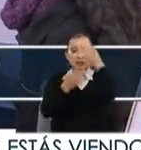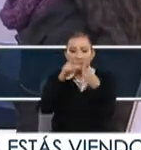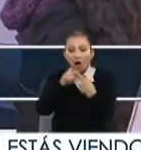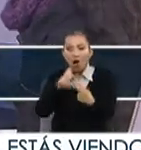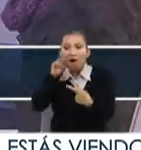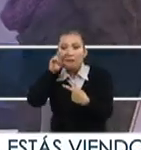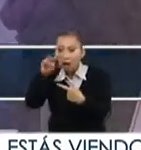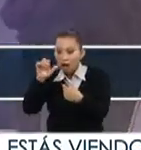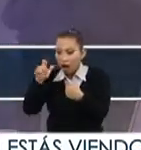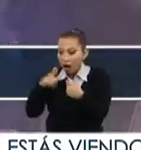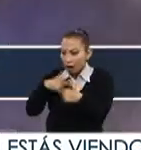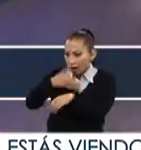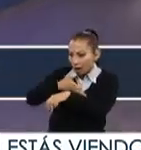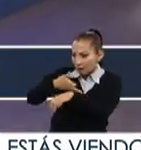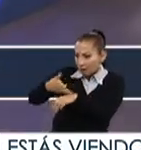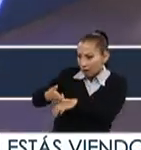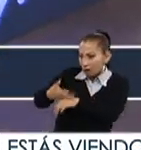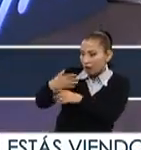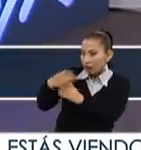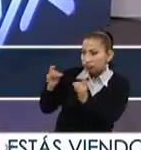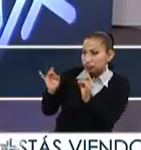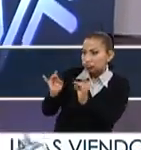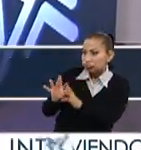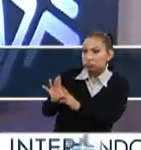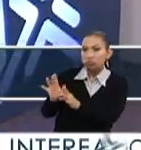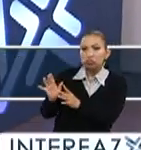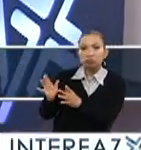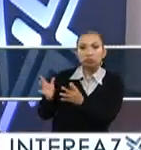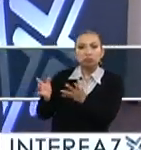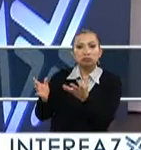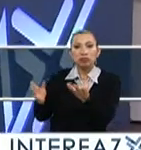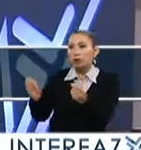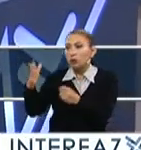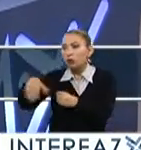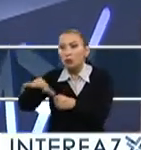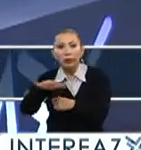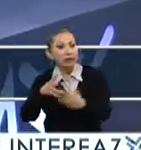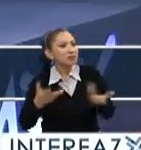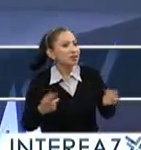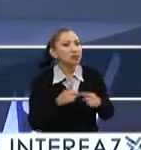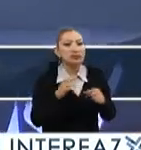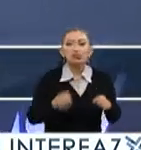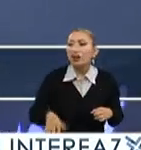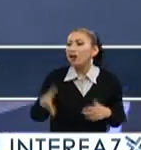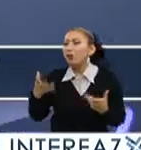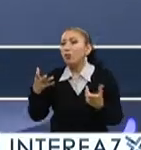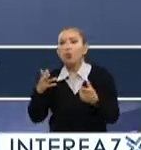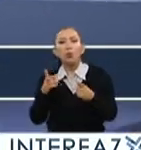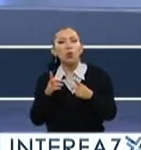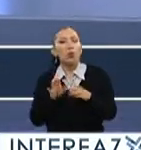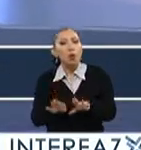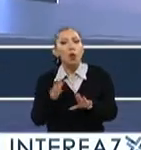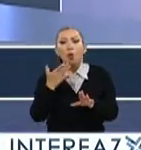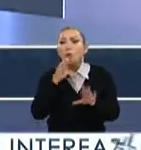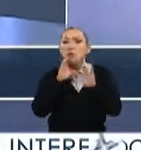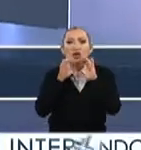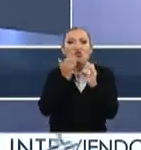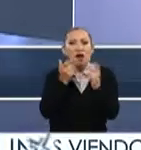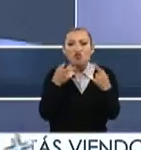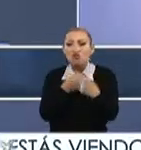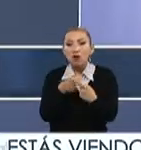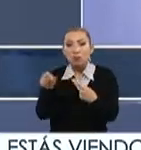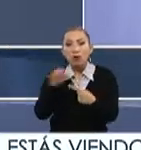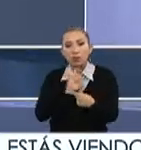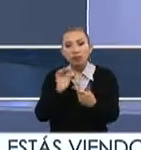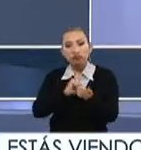con tener a algún familiar que que no lo encuentra o que estuvo en algún momento incomunicado, pudo